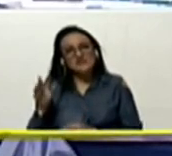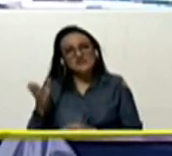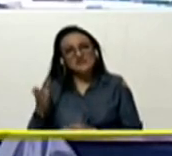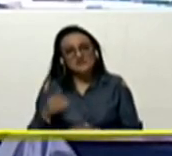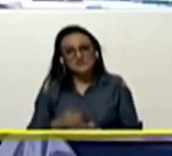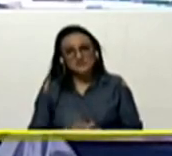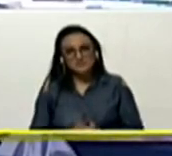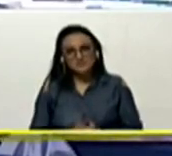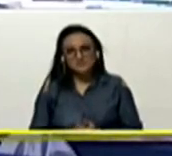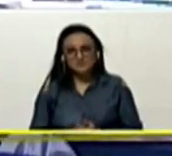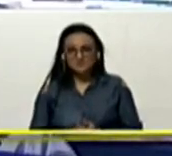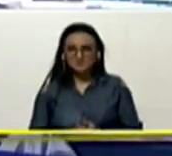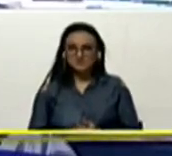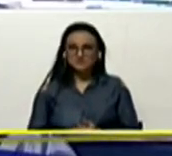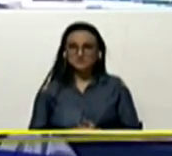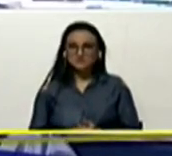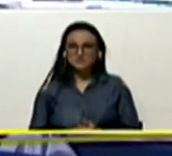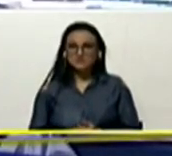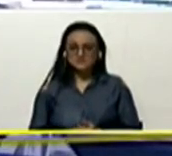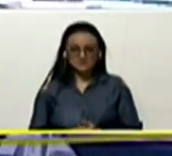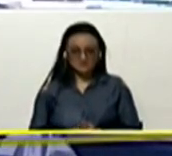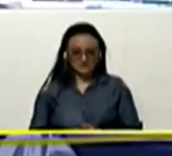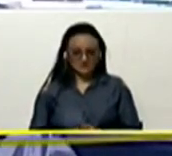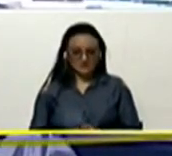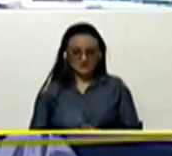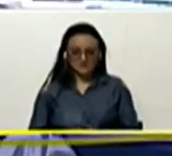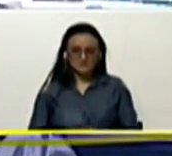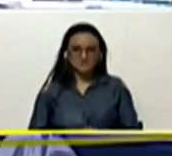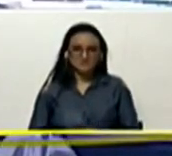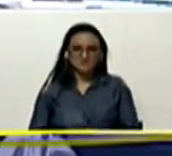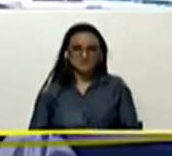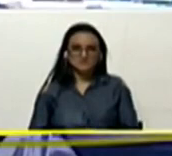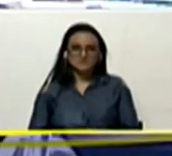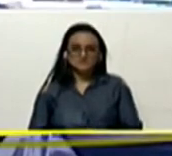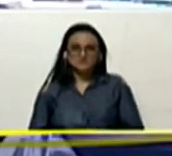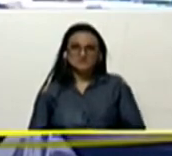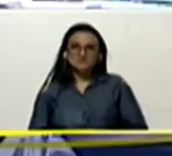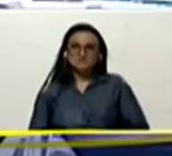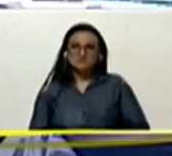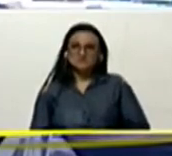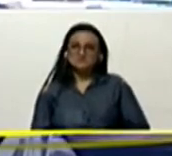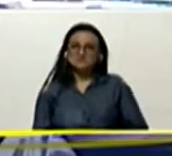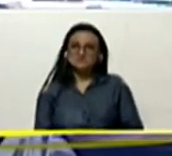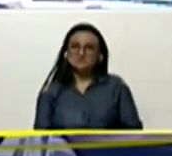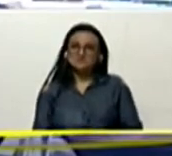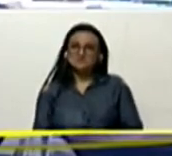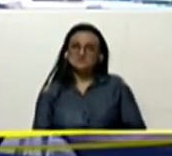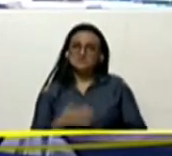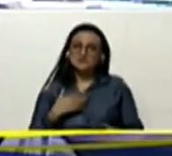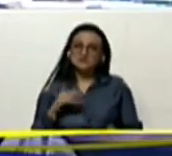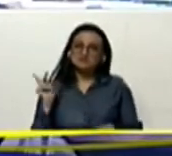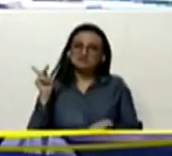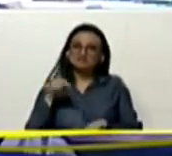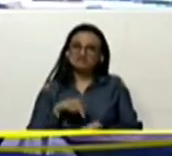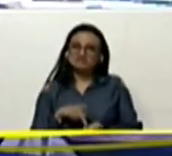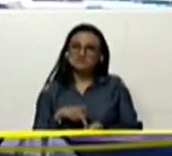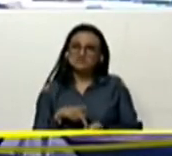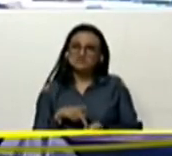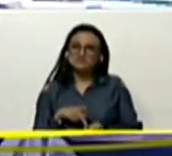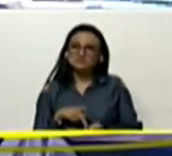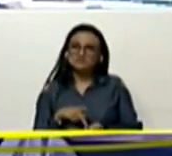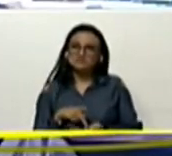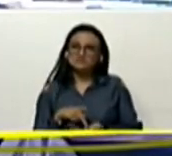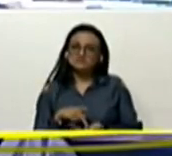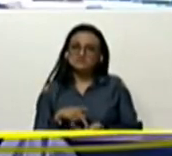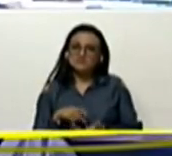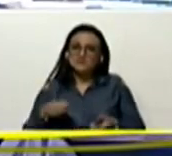Radamés Larrazábal, ¿cómo se llamaba? Radamés, el Partido Comunista, Larrazábal. Y yo vengo, creo que vengo